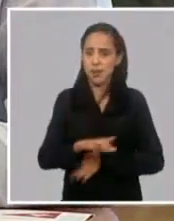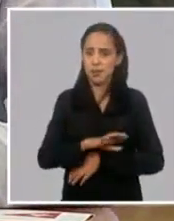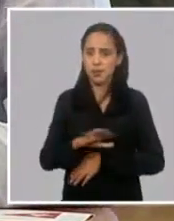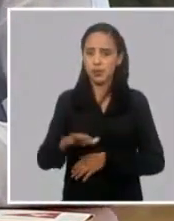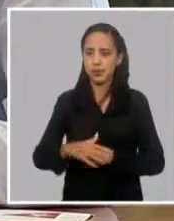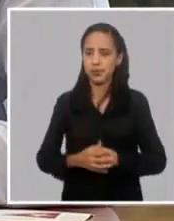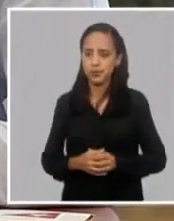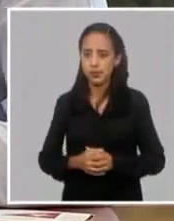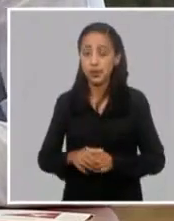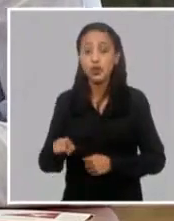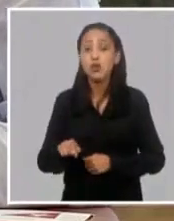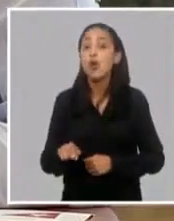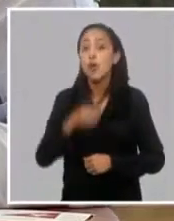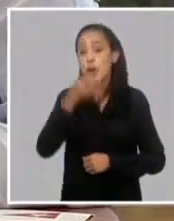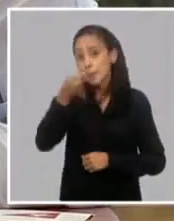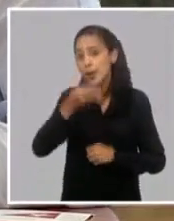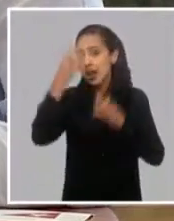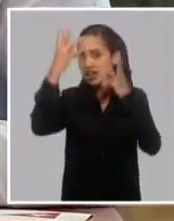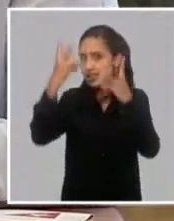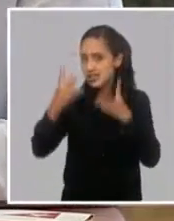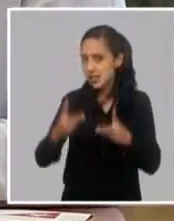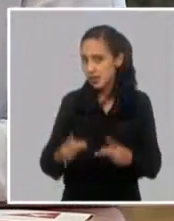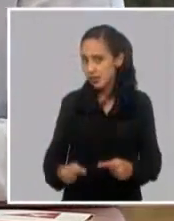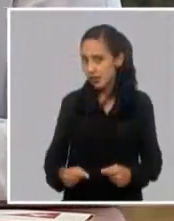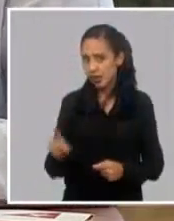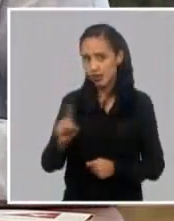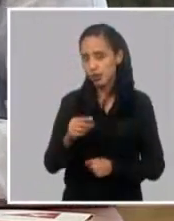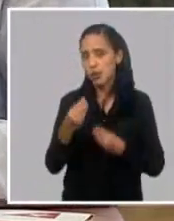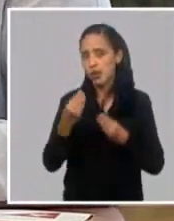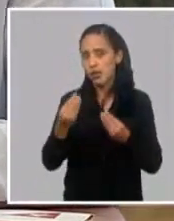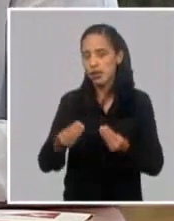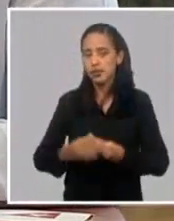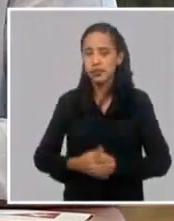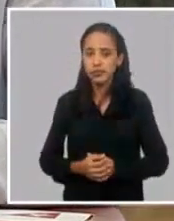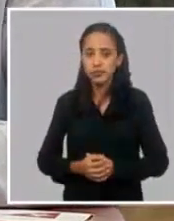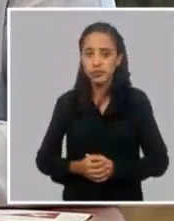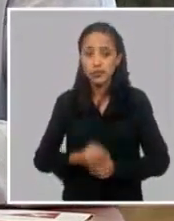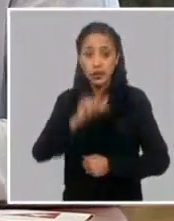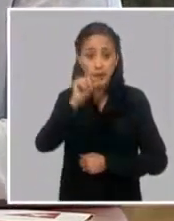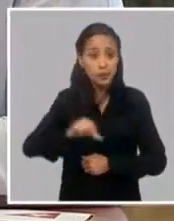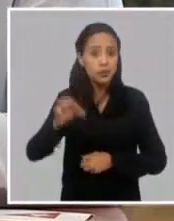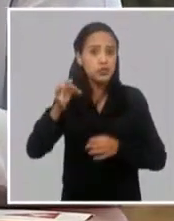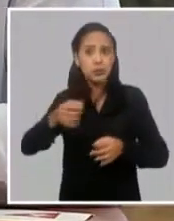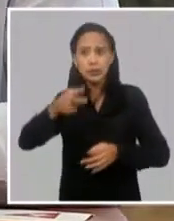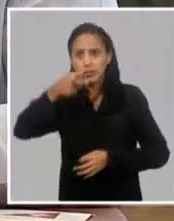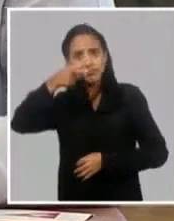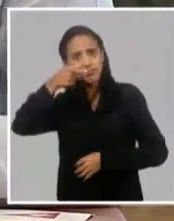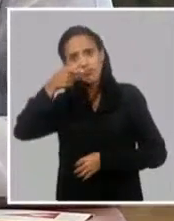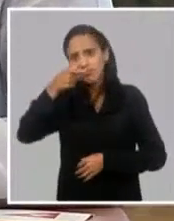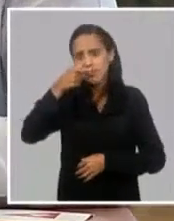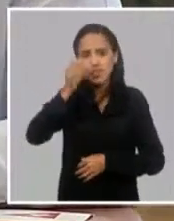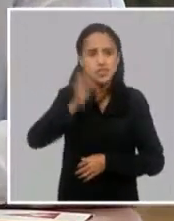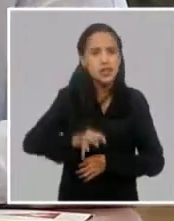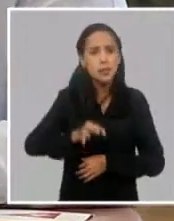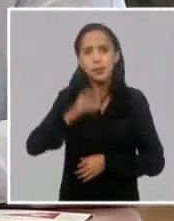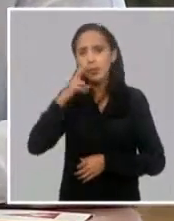lo voy a manejar en cifras porque tampoco voy a dar el gusto de que los que siempre nos están espiando, de los que siempre nos